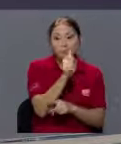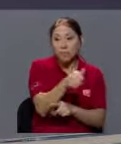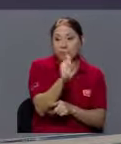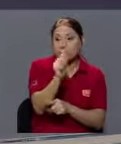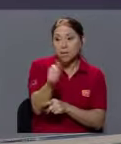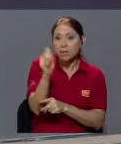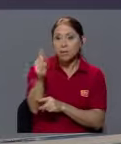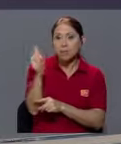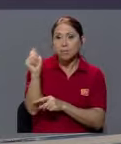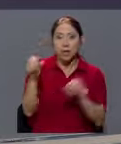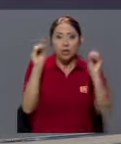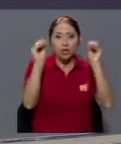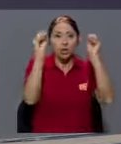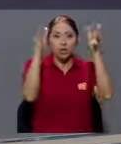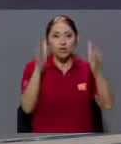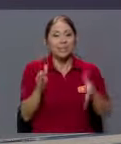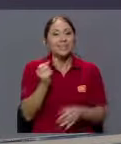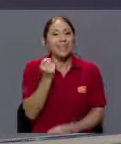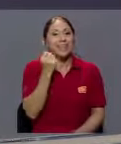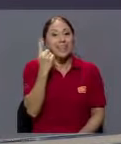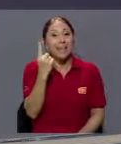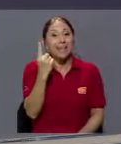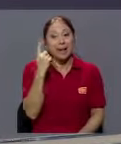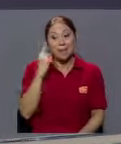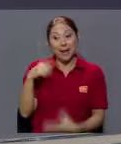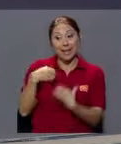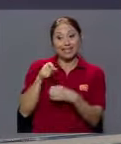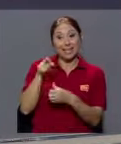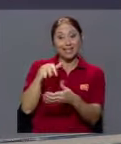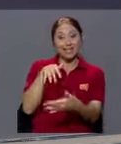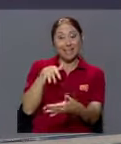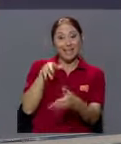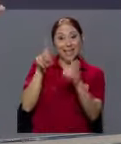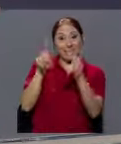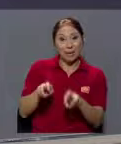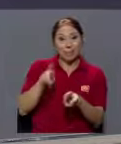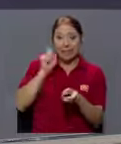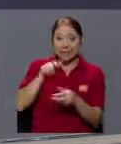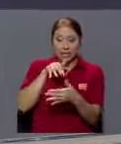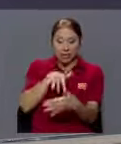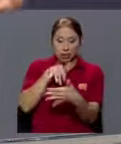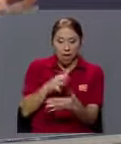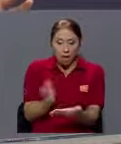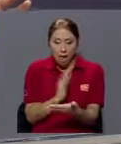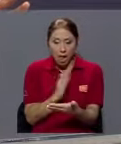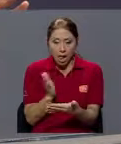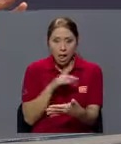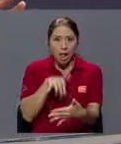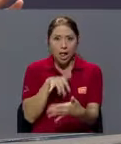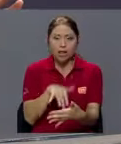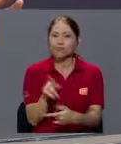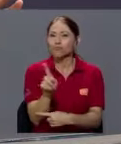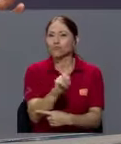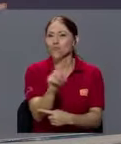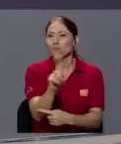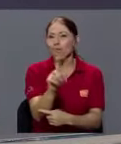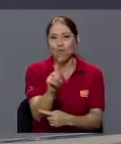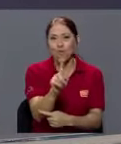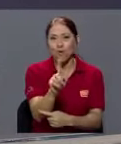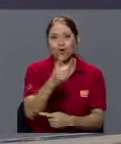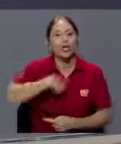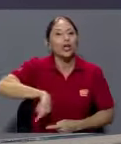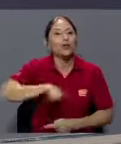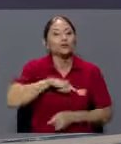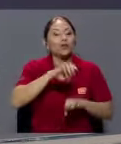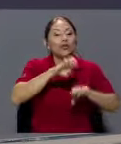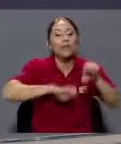docentes, entiendan que no hay que estudiar para el examen. Lo que estamos evaluando es el programa, son los programas de estudio,